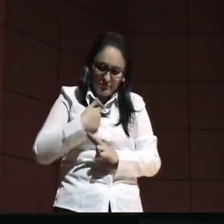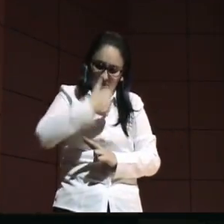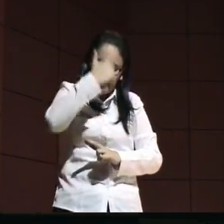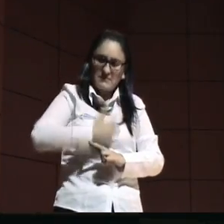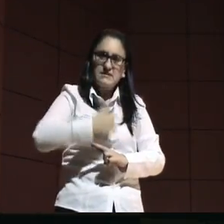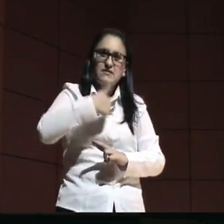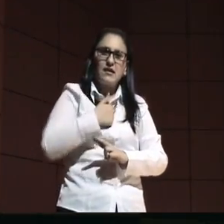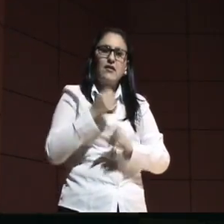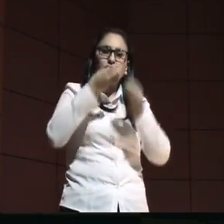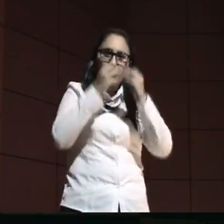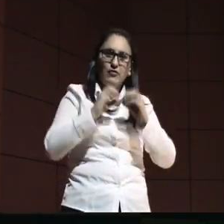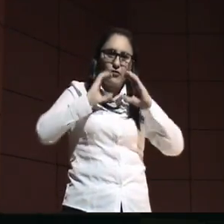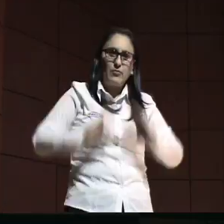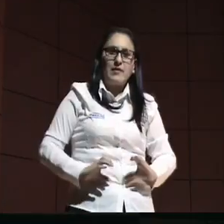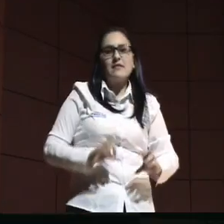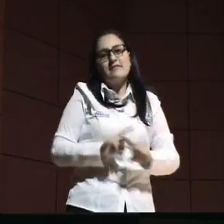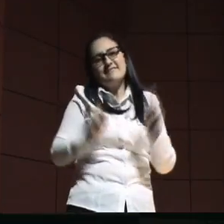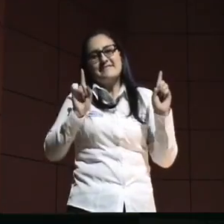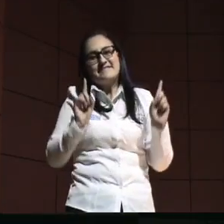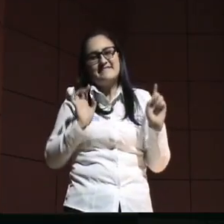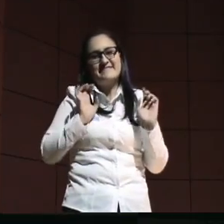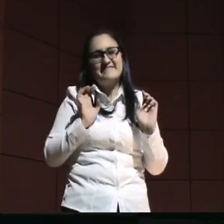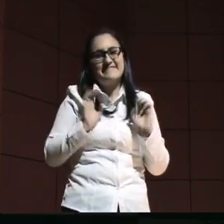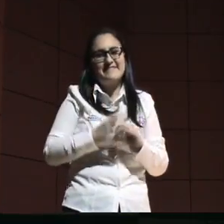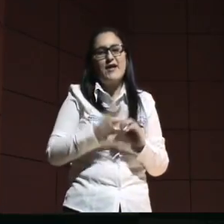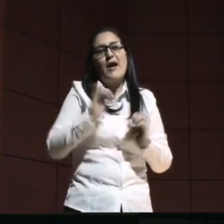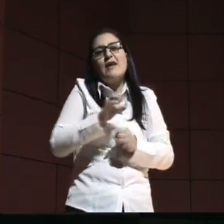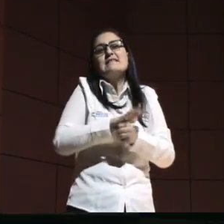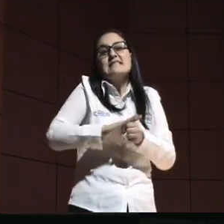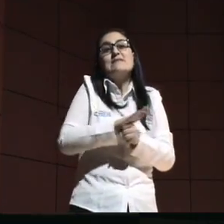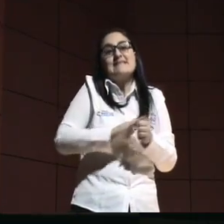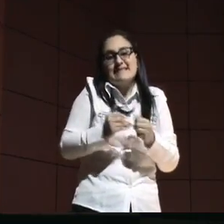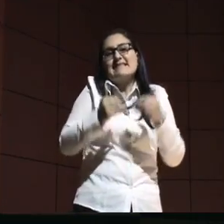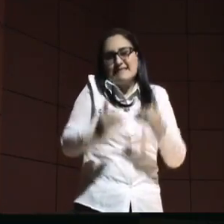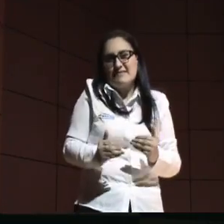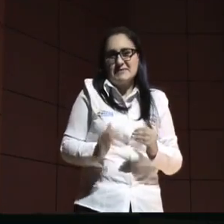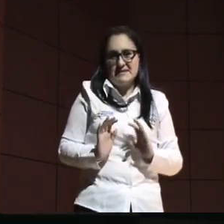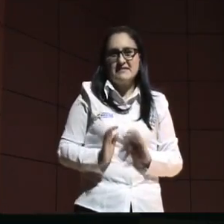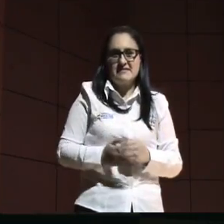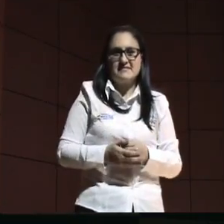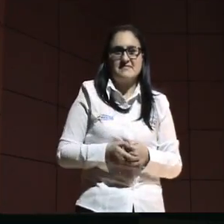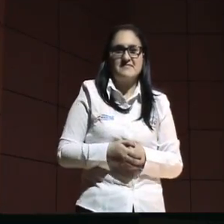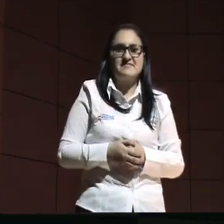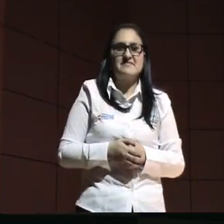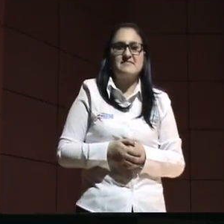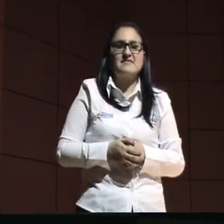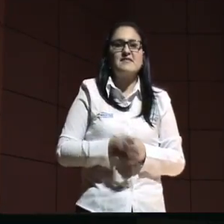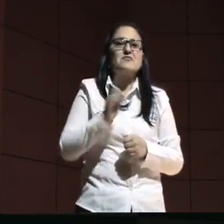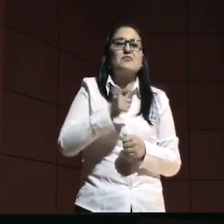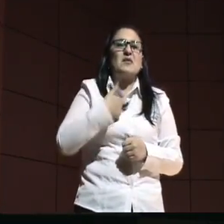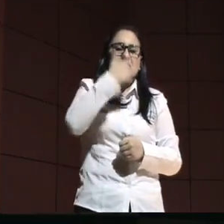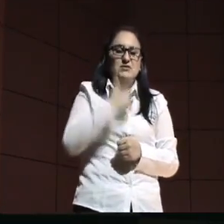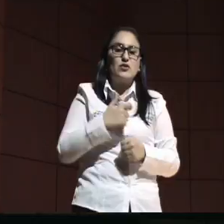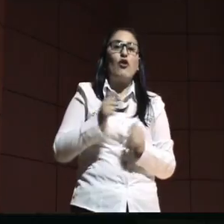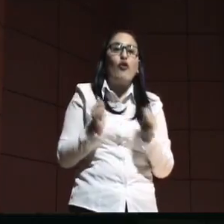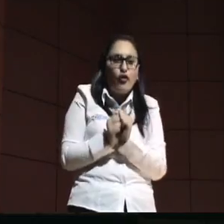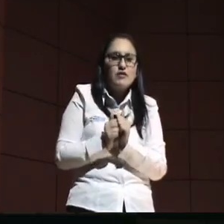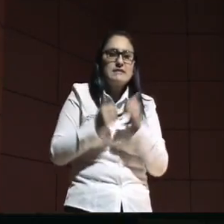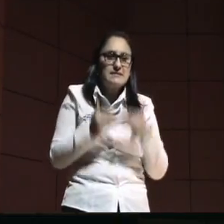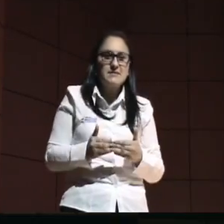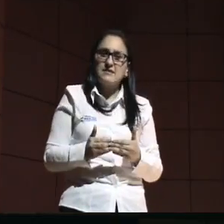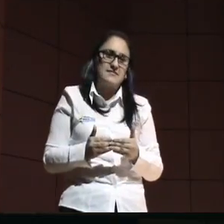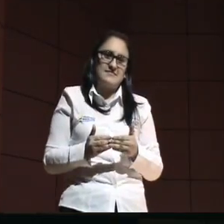persona con una corporeidad otra o en situación de discapacidad y no una persona con